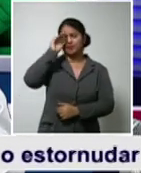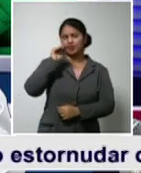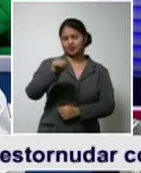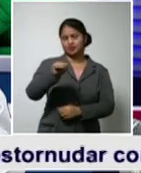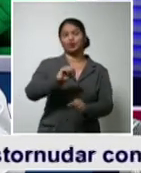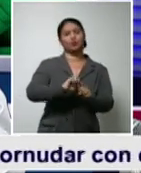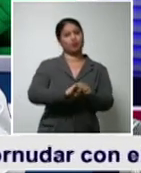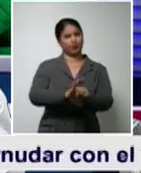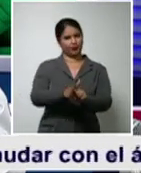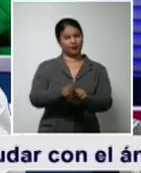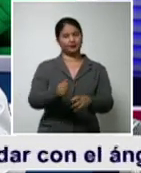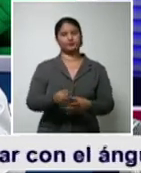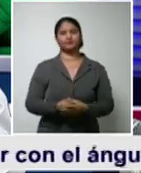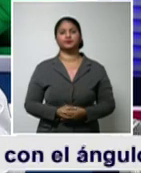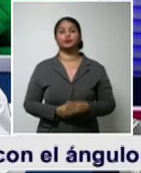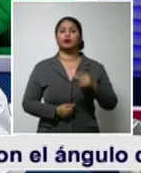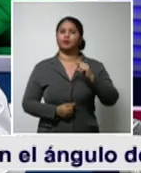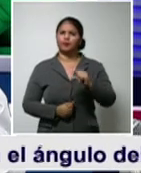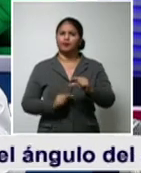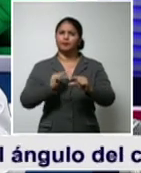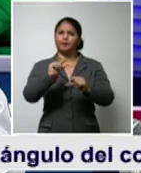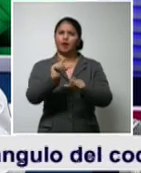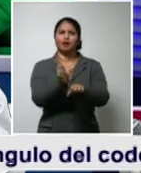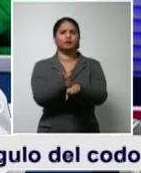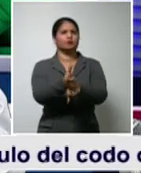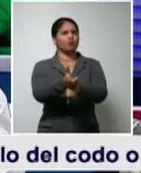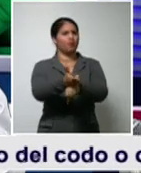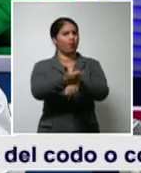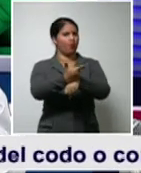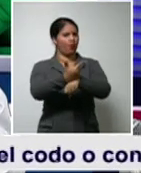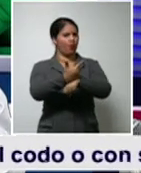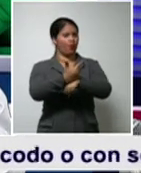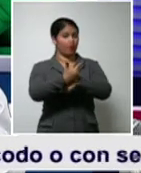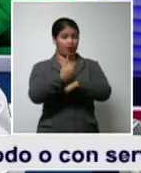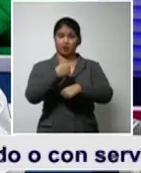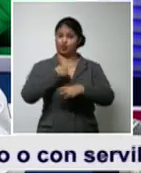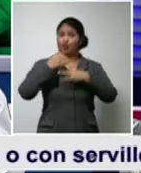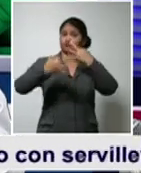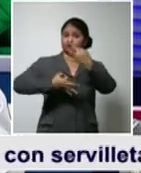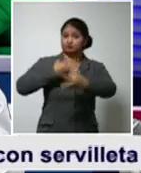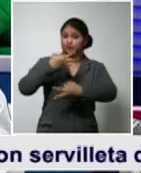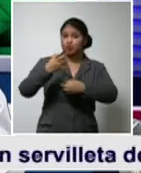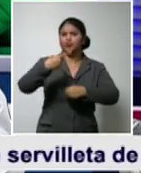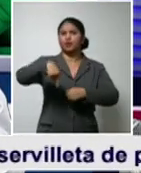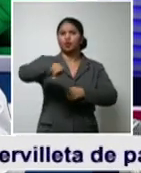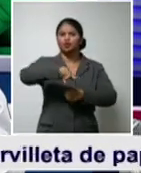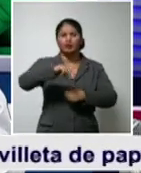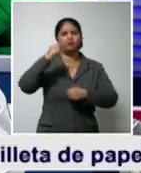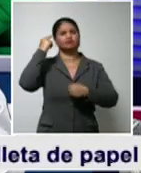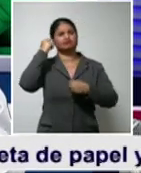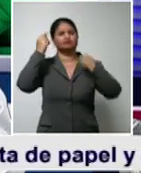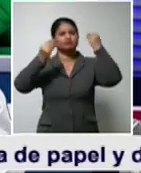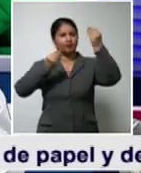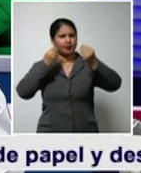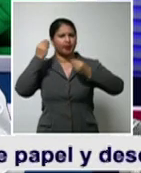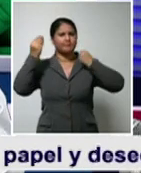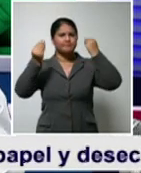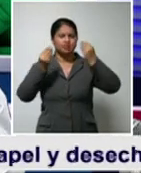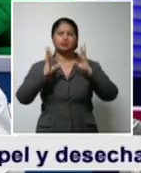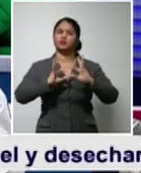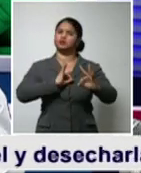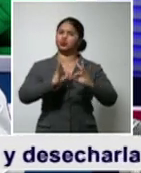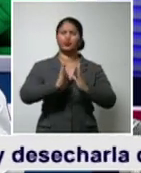Lo hago con lentitud para que realmente reflexionemos sobre estos indicadores. De